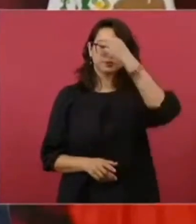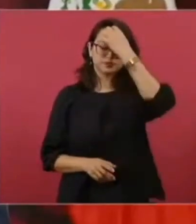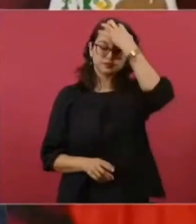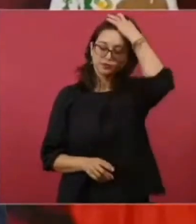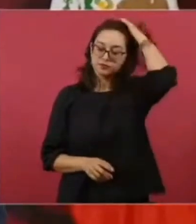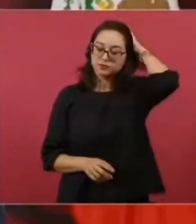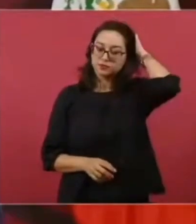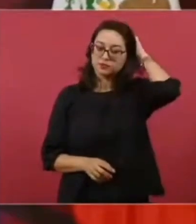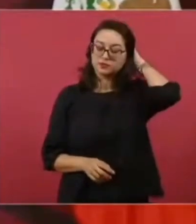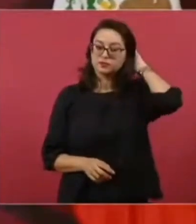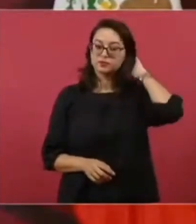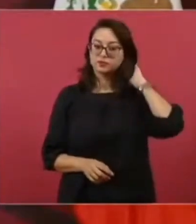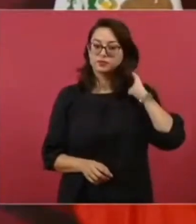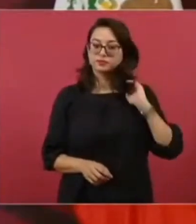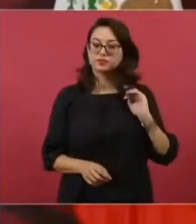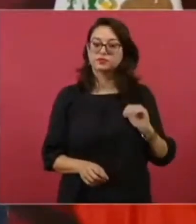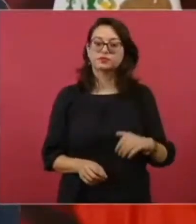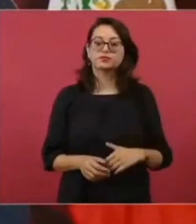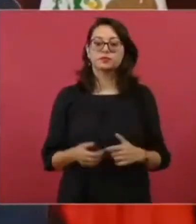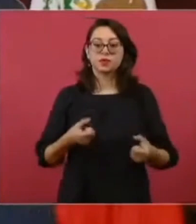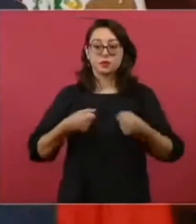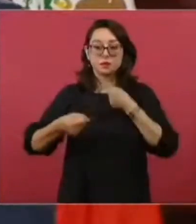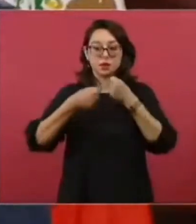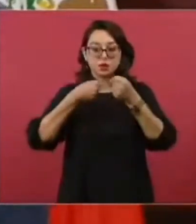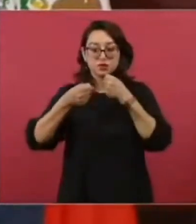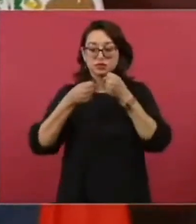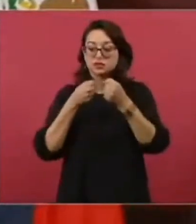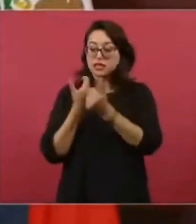le dan una libertad relativa.